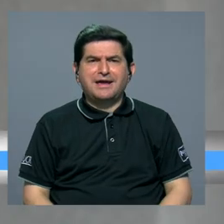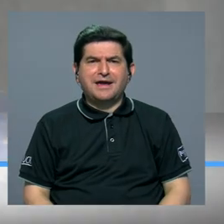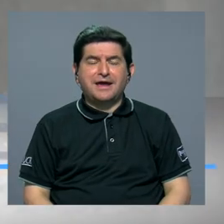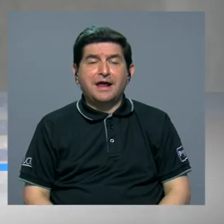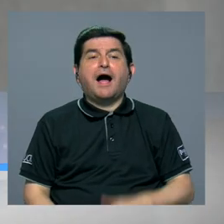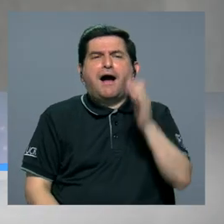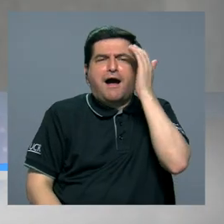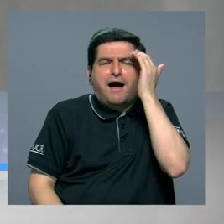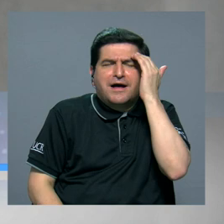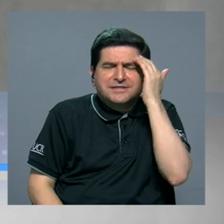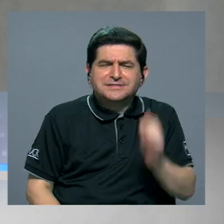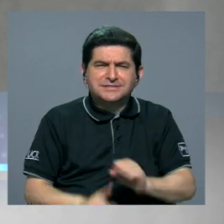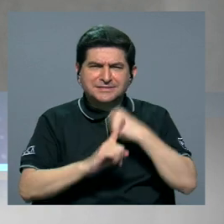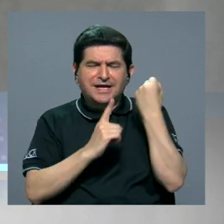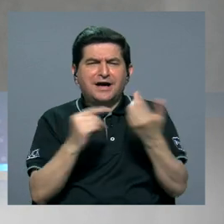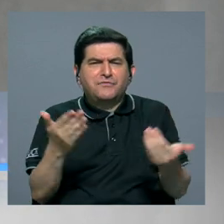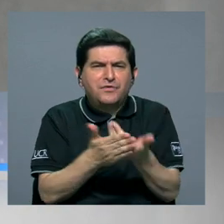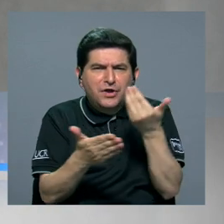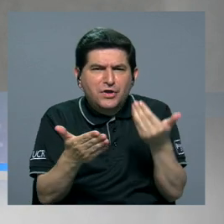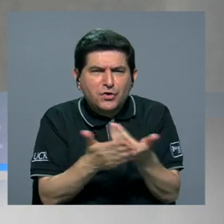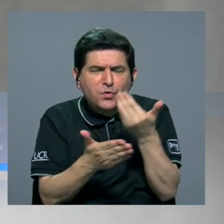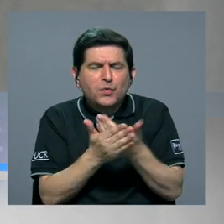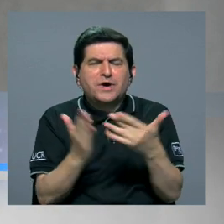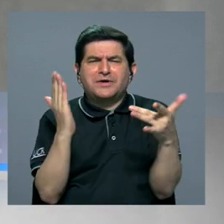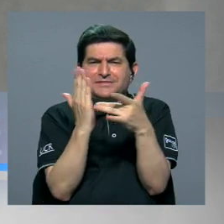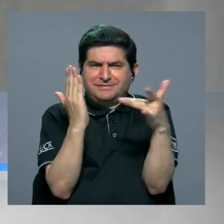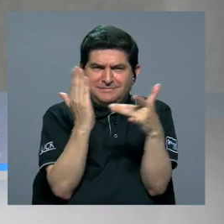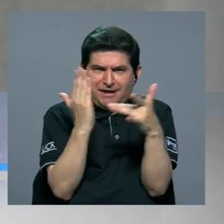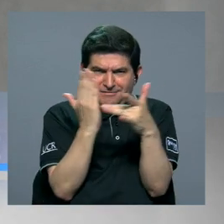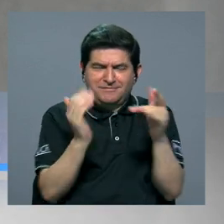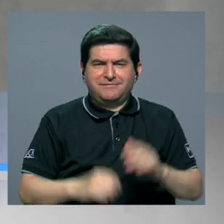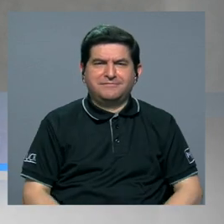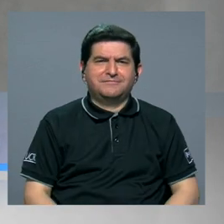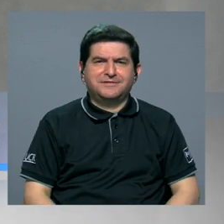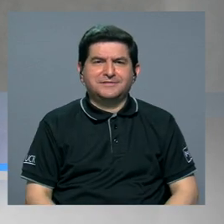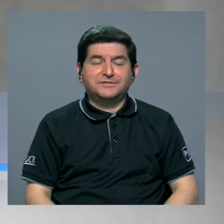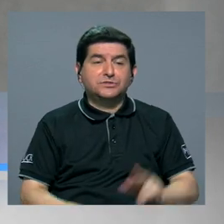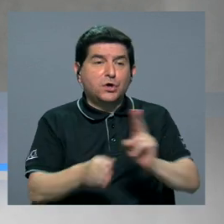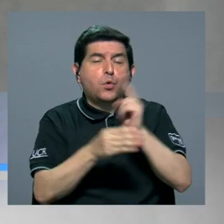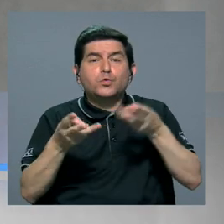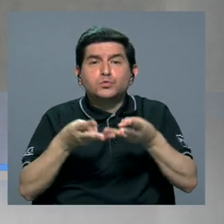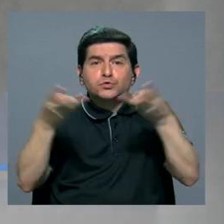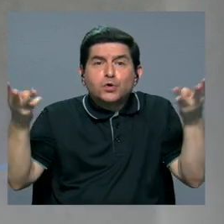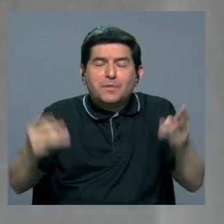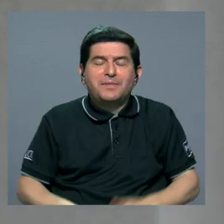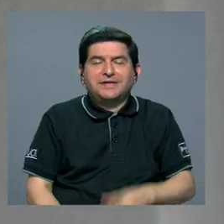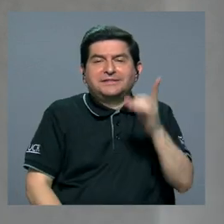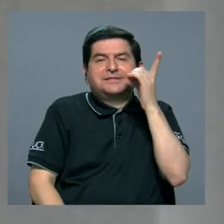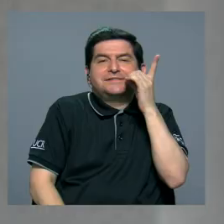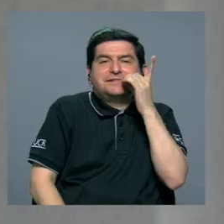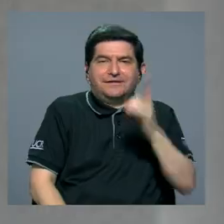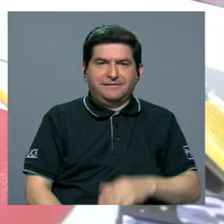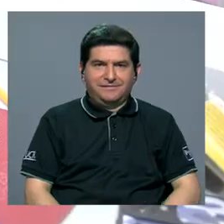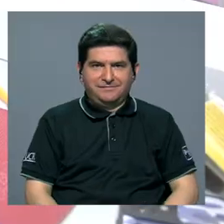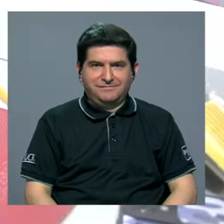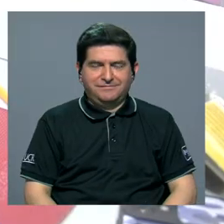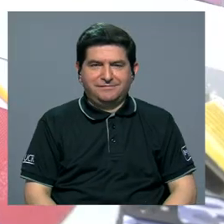al día en el estado del arte, en las últimas técnicas, en el uso de materiales